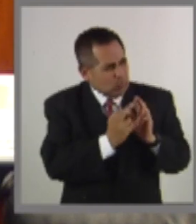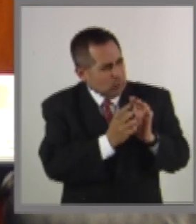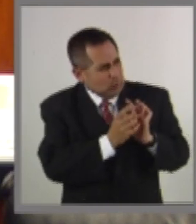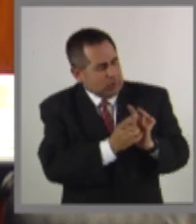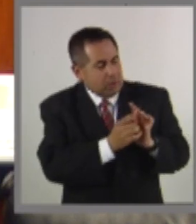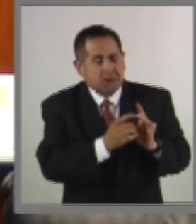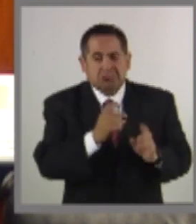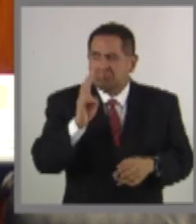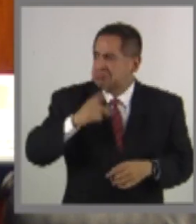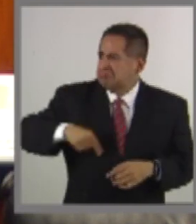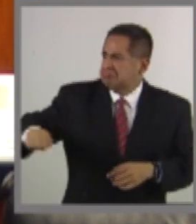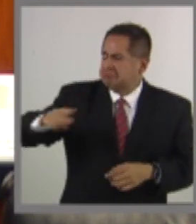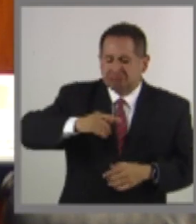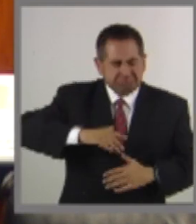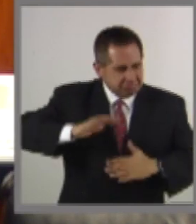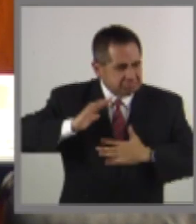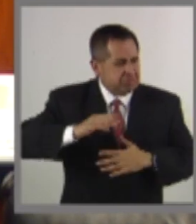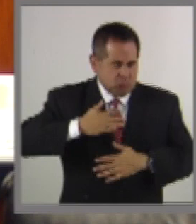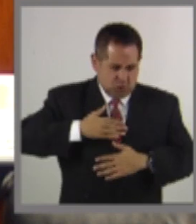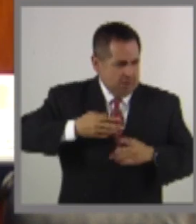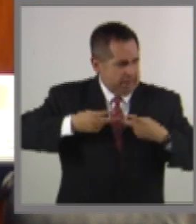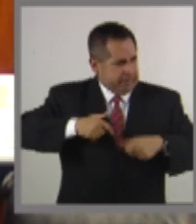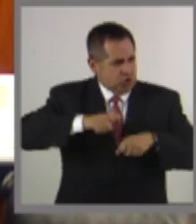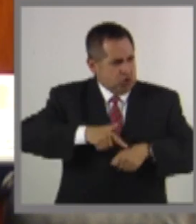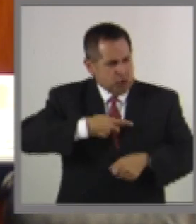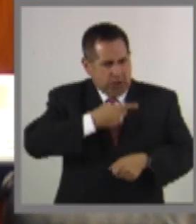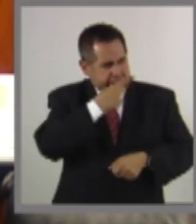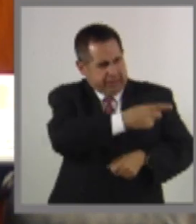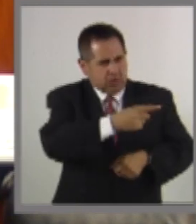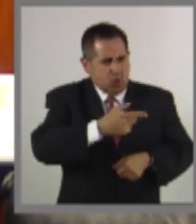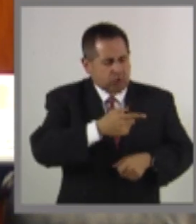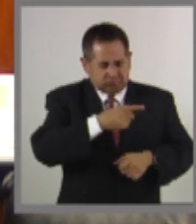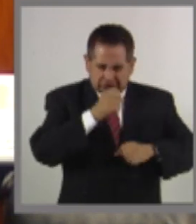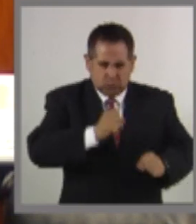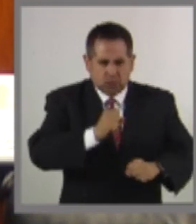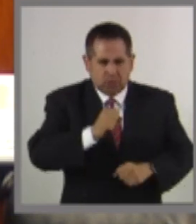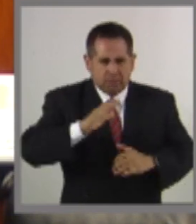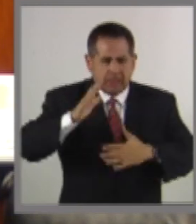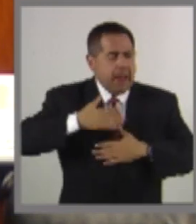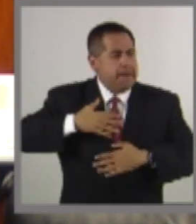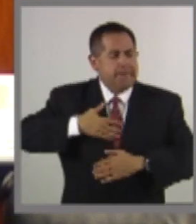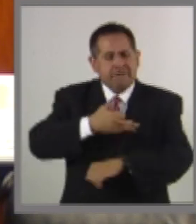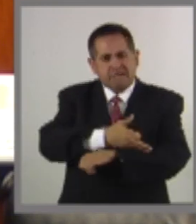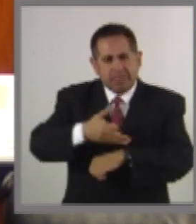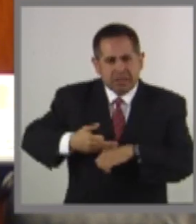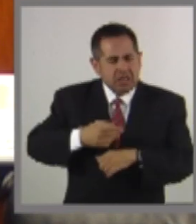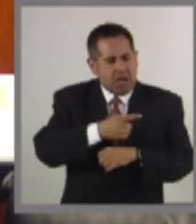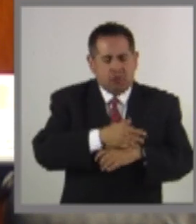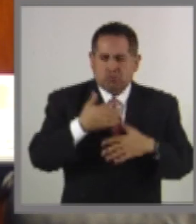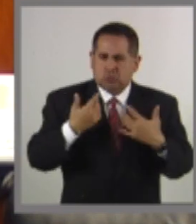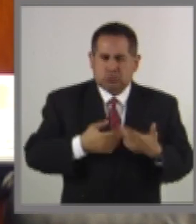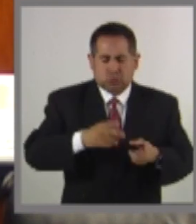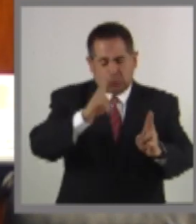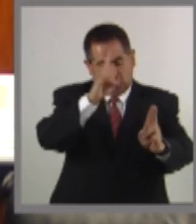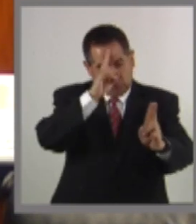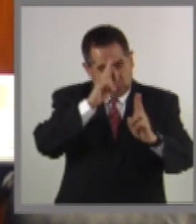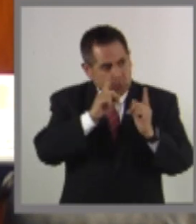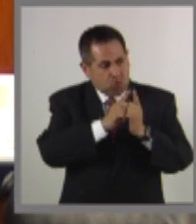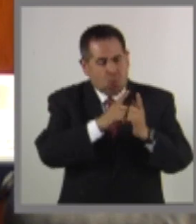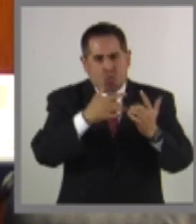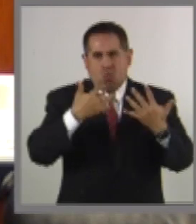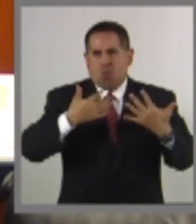queremos reiterarte, yo de manera particular, en nombre propio de mi familia, que ha sido un honor haberte